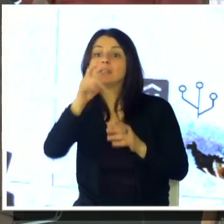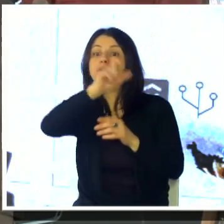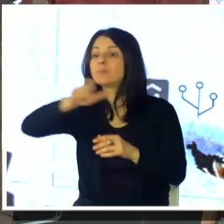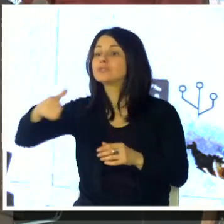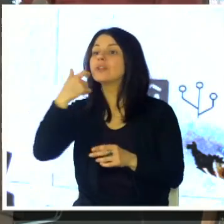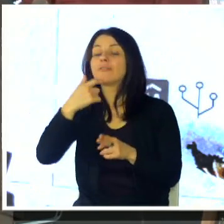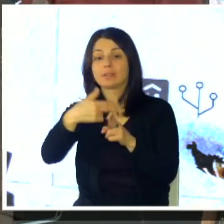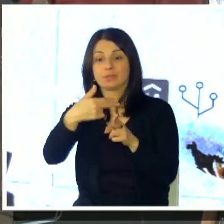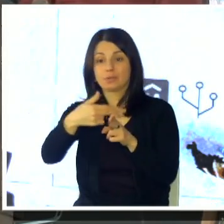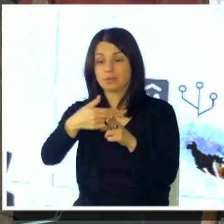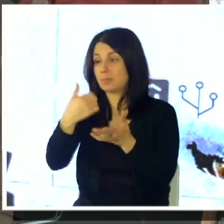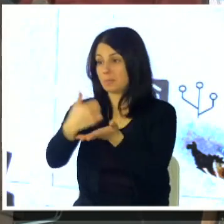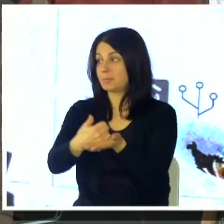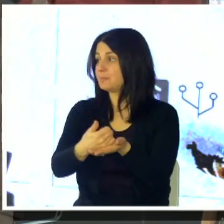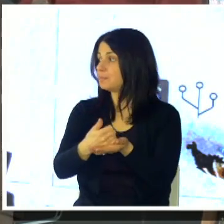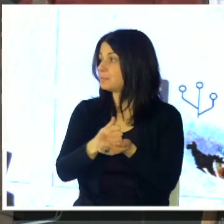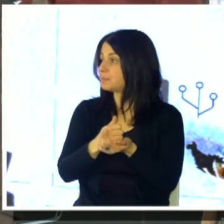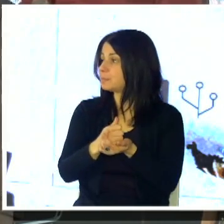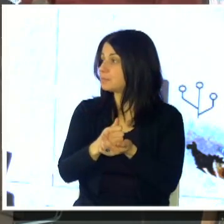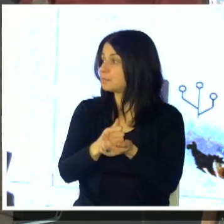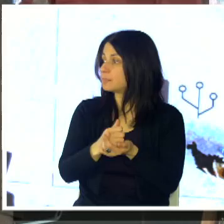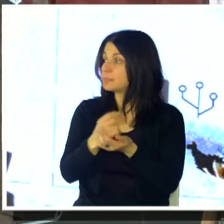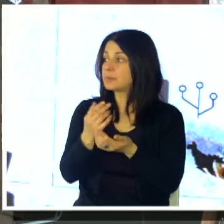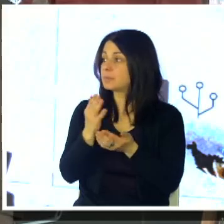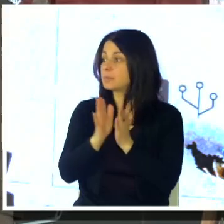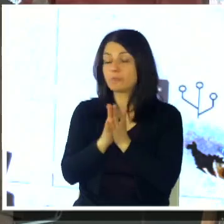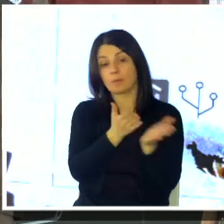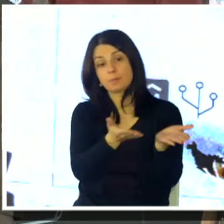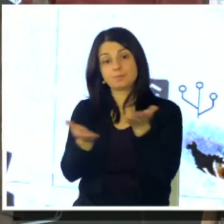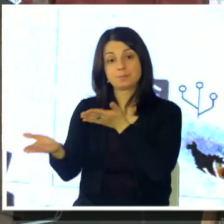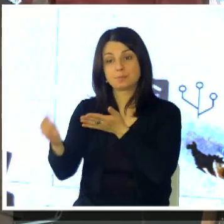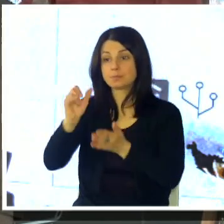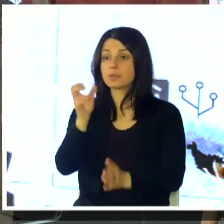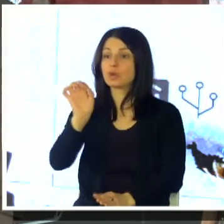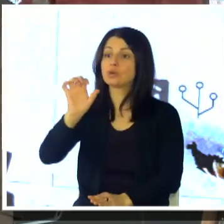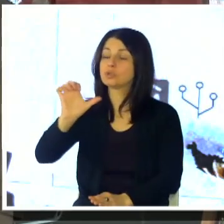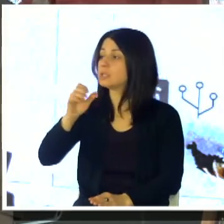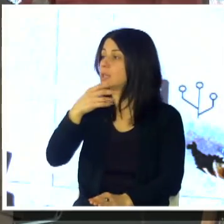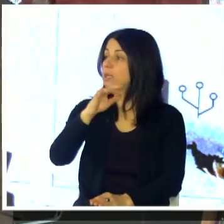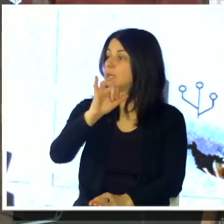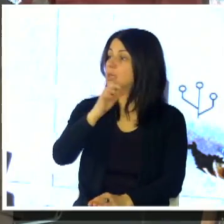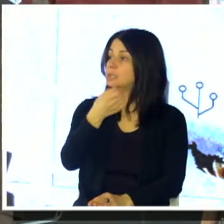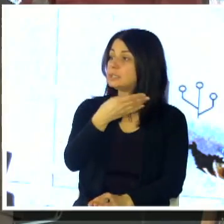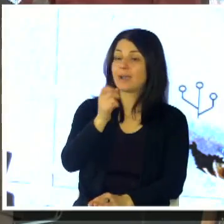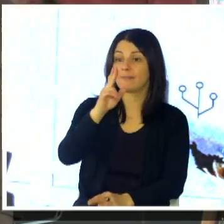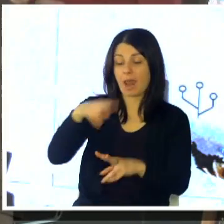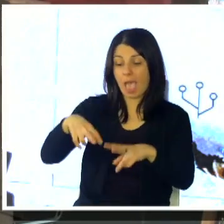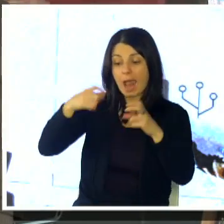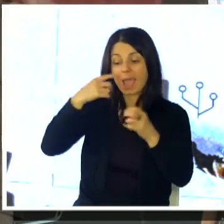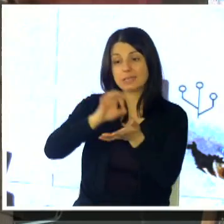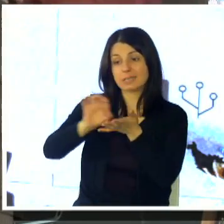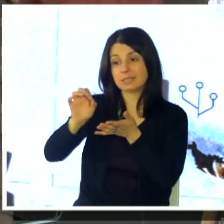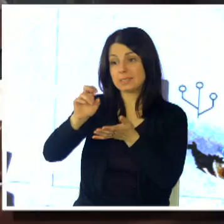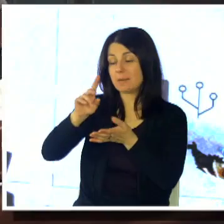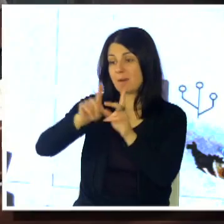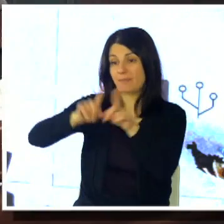porque no teníamos claro si llegaban en hora o no, así que le pedimos que suban a José Yabar, analista de sistemas de UDELAR, y Cristian Vera,